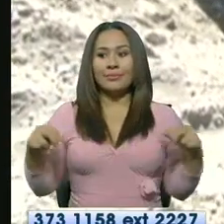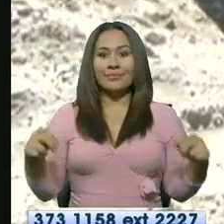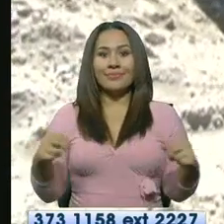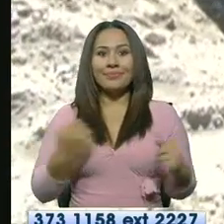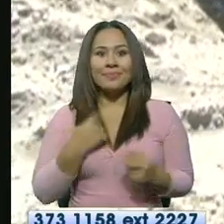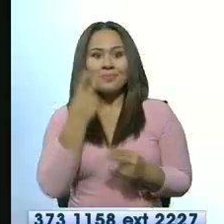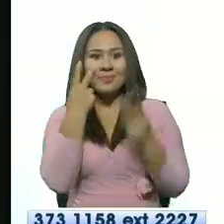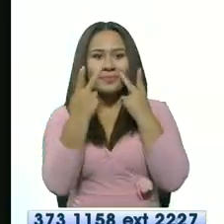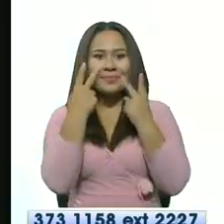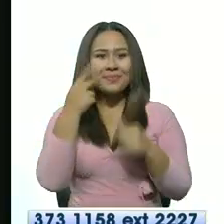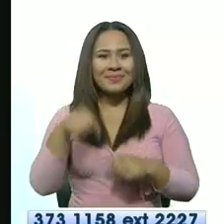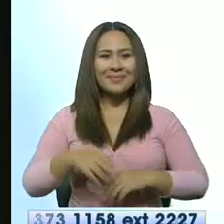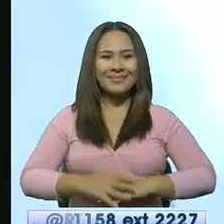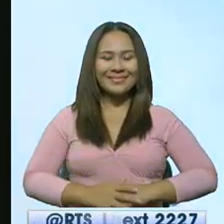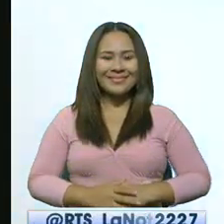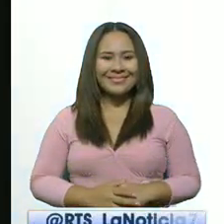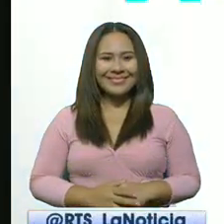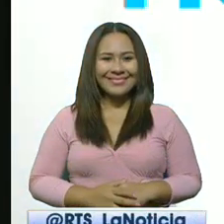acá en Guano.